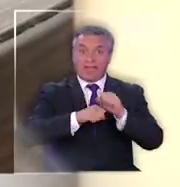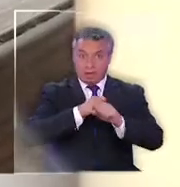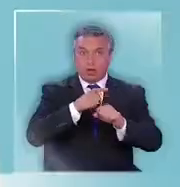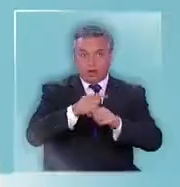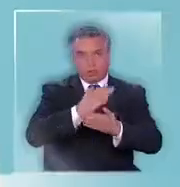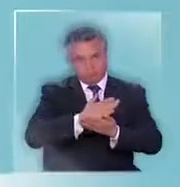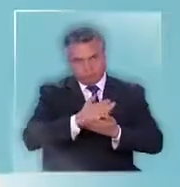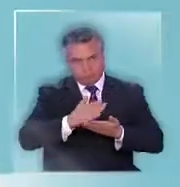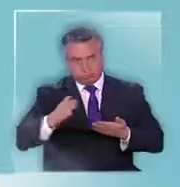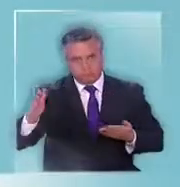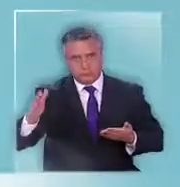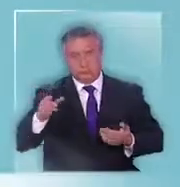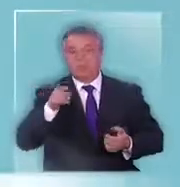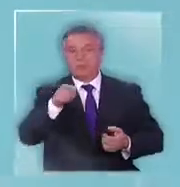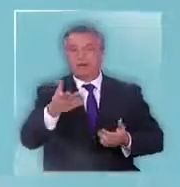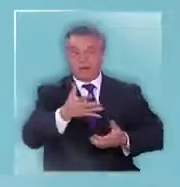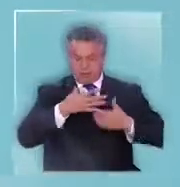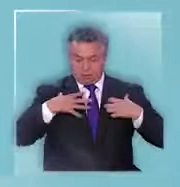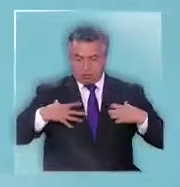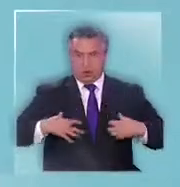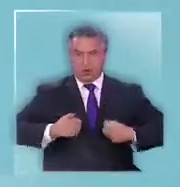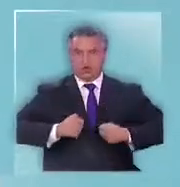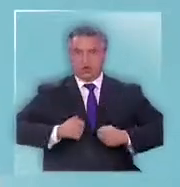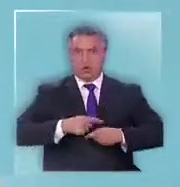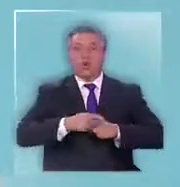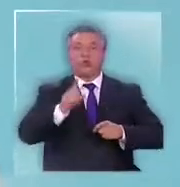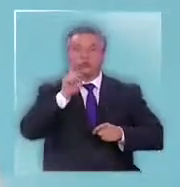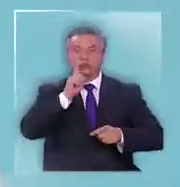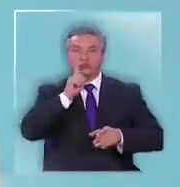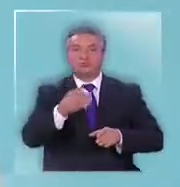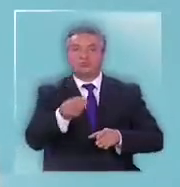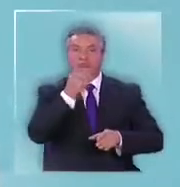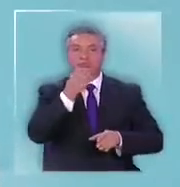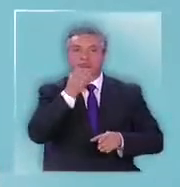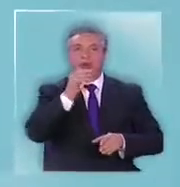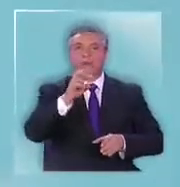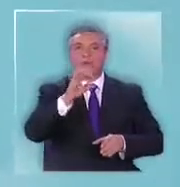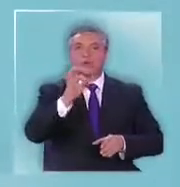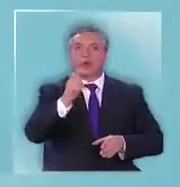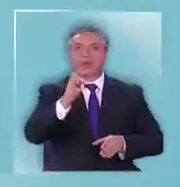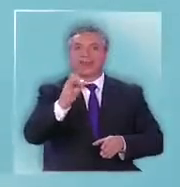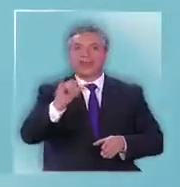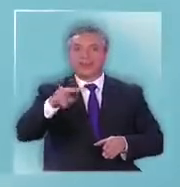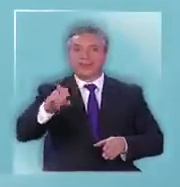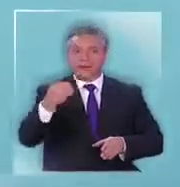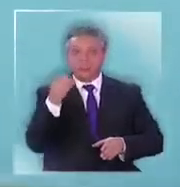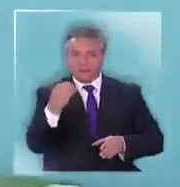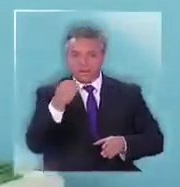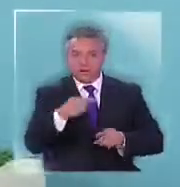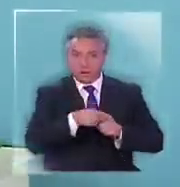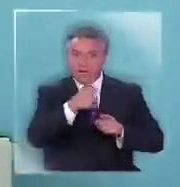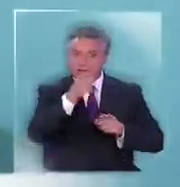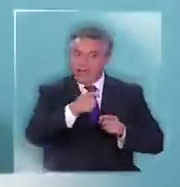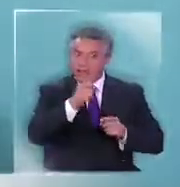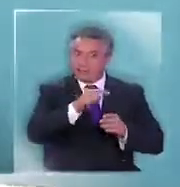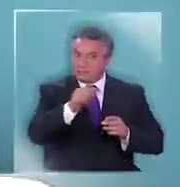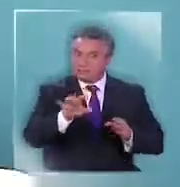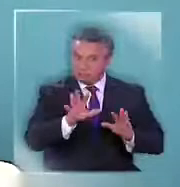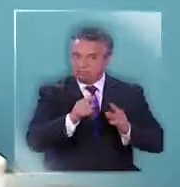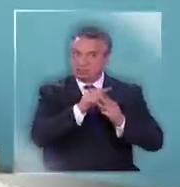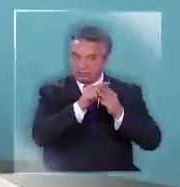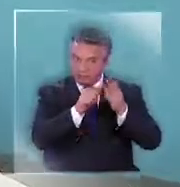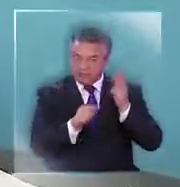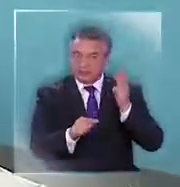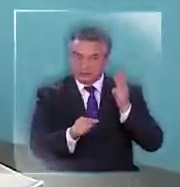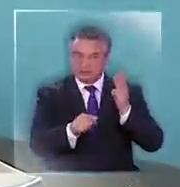alimentar entonces la musculatura tendríamos que tener alguna fuente de proteína de buena calidad proveniente de lácteos, al menos 3. Y se da mucho que la